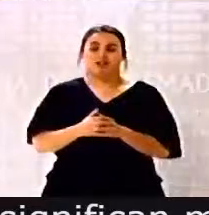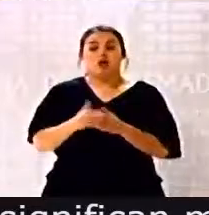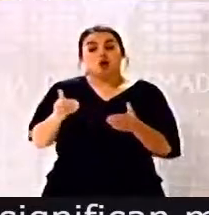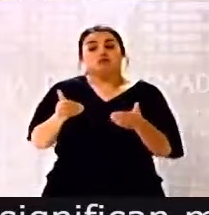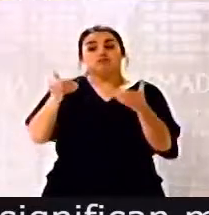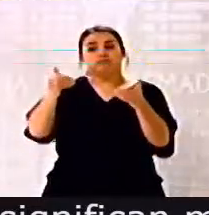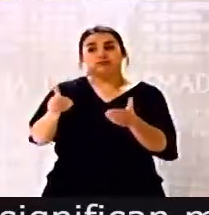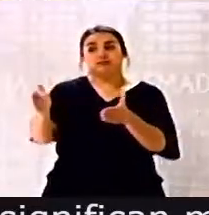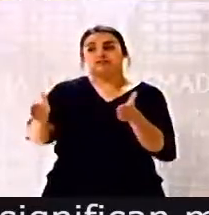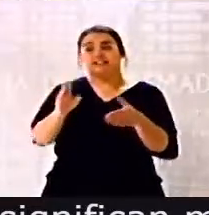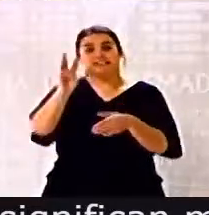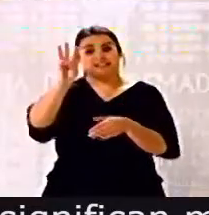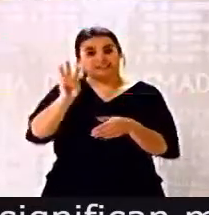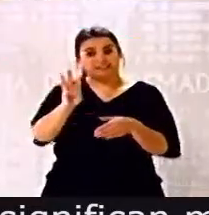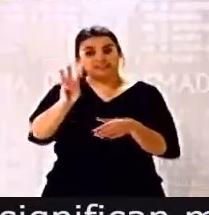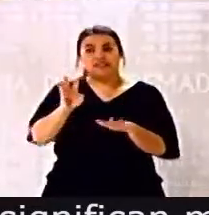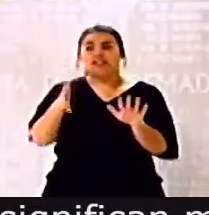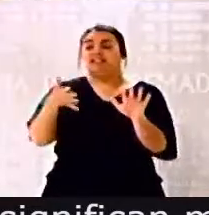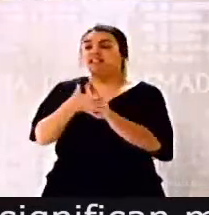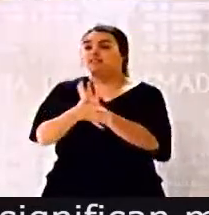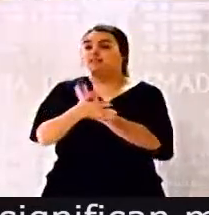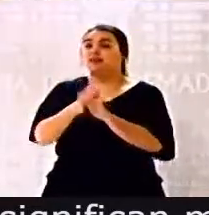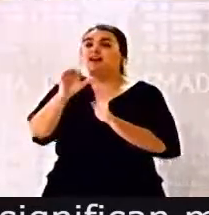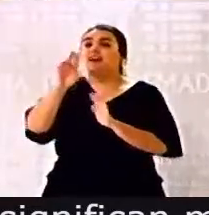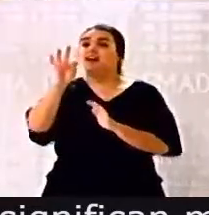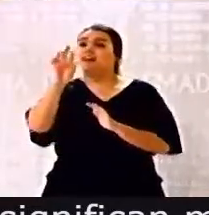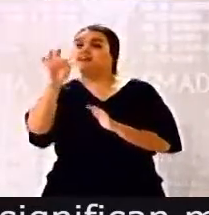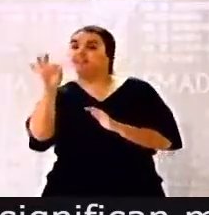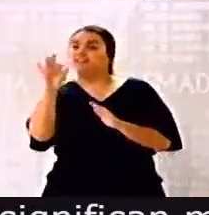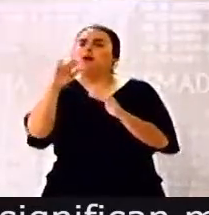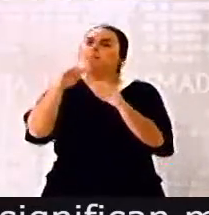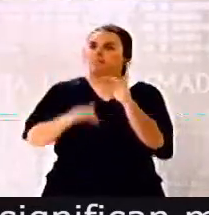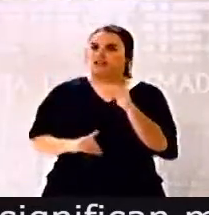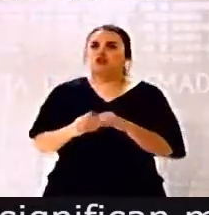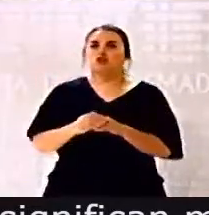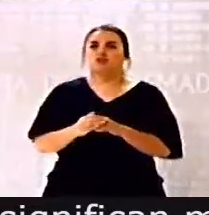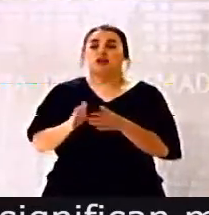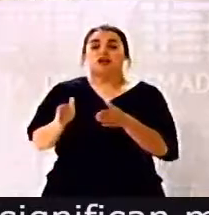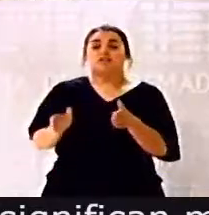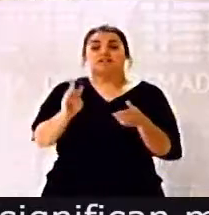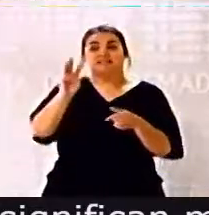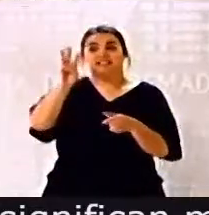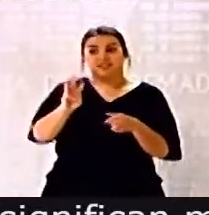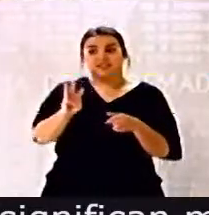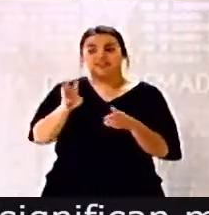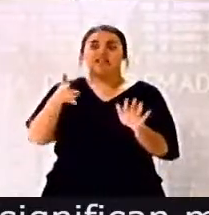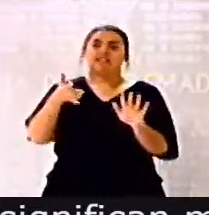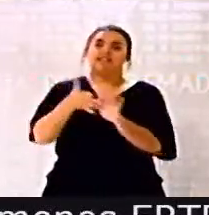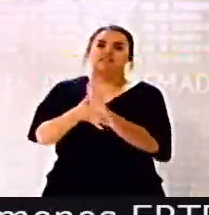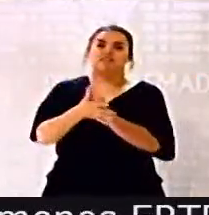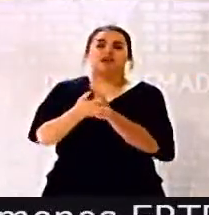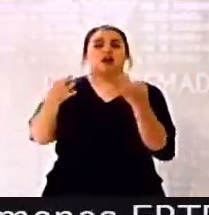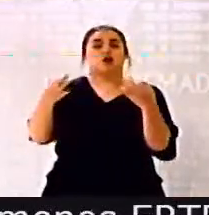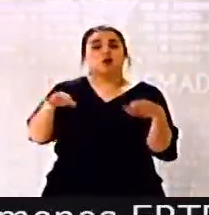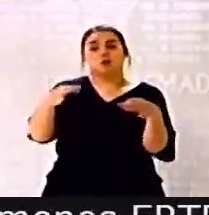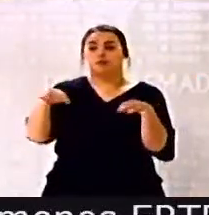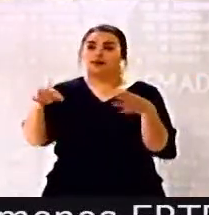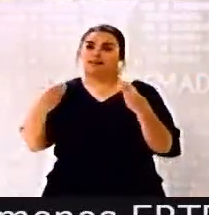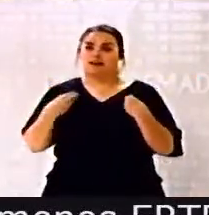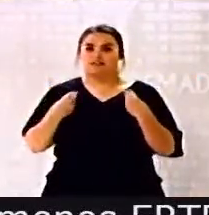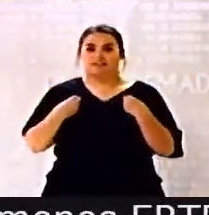fase 3 significa menos ERTEs. Pasar a la fase 3 significa más normalidad en nuestras